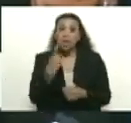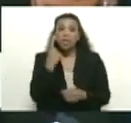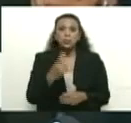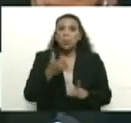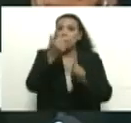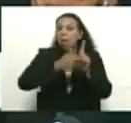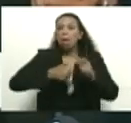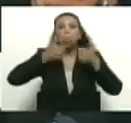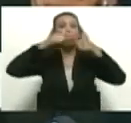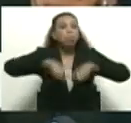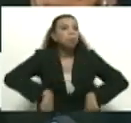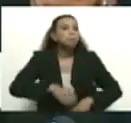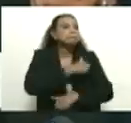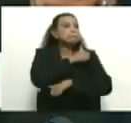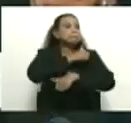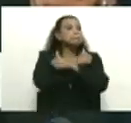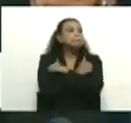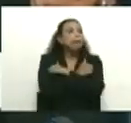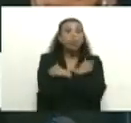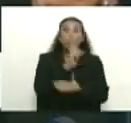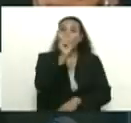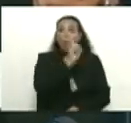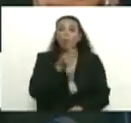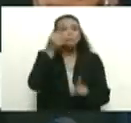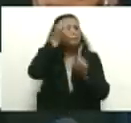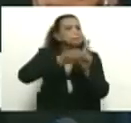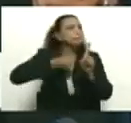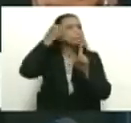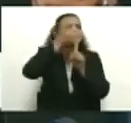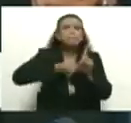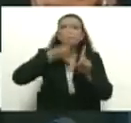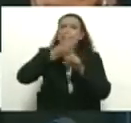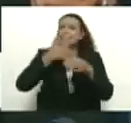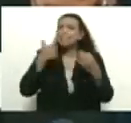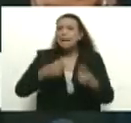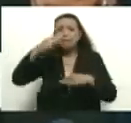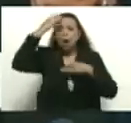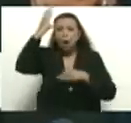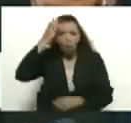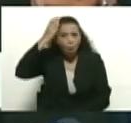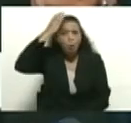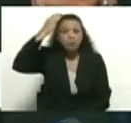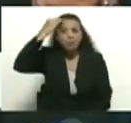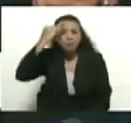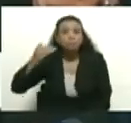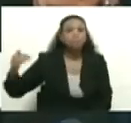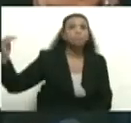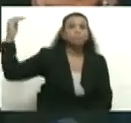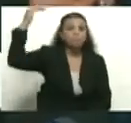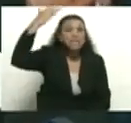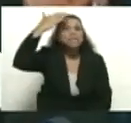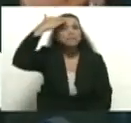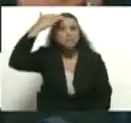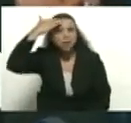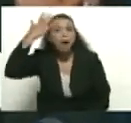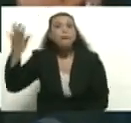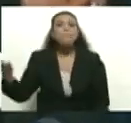rinden, que no se han rendido nunca, que tienen una conciencia superior,